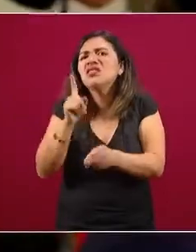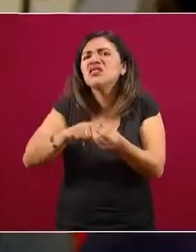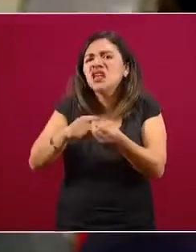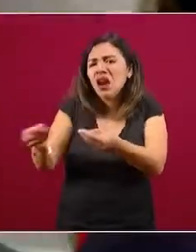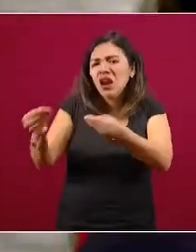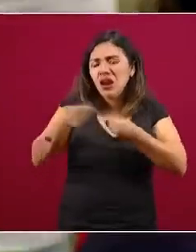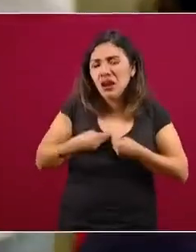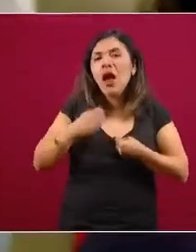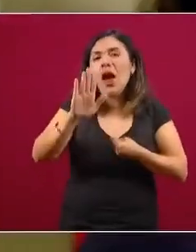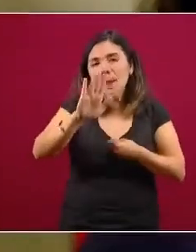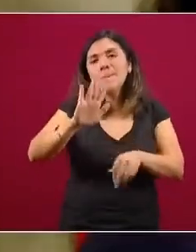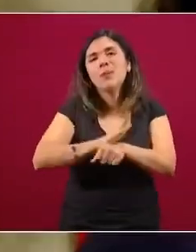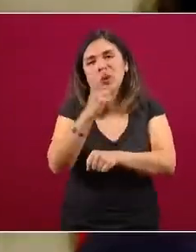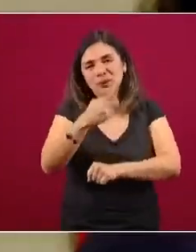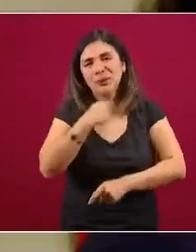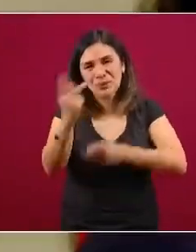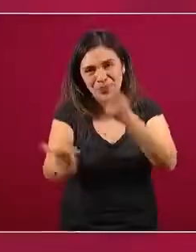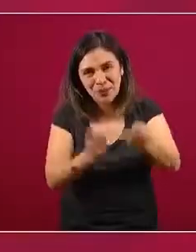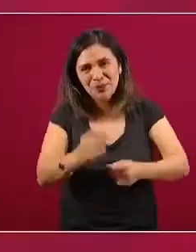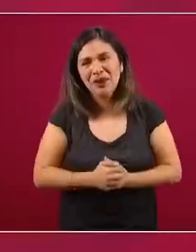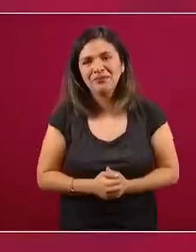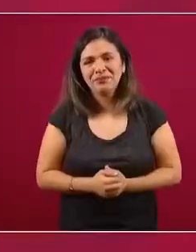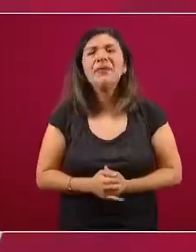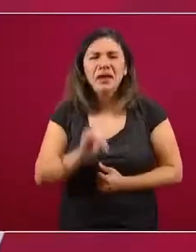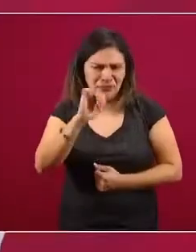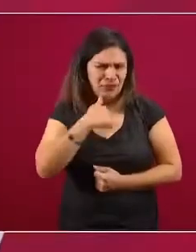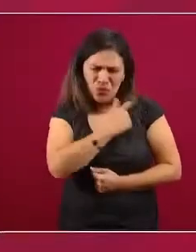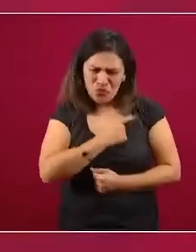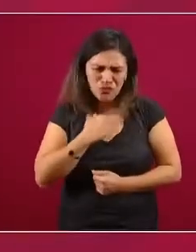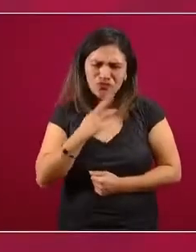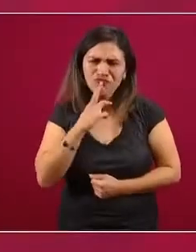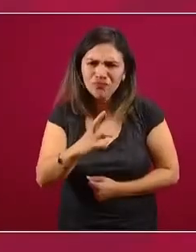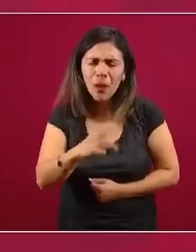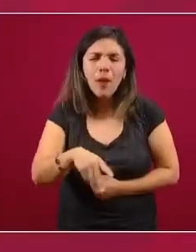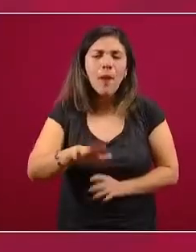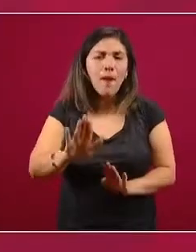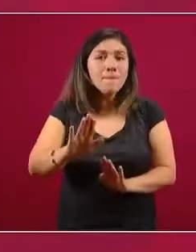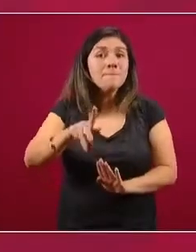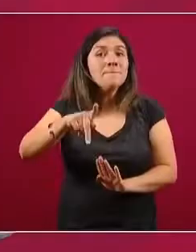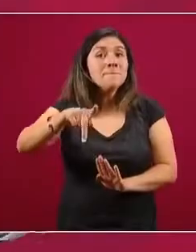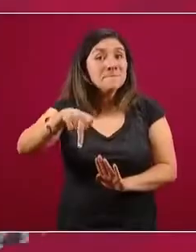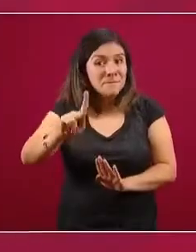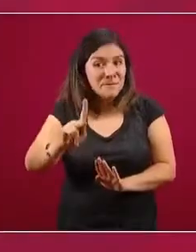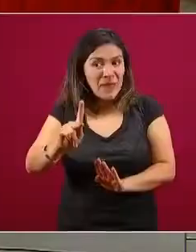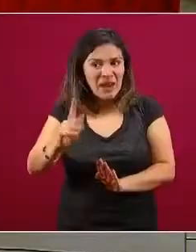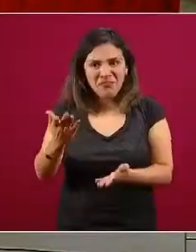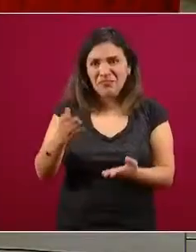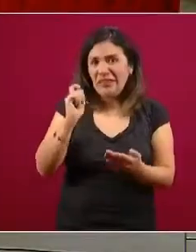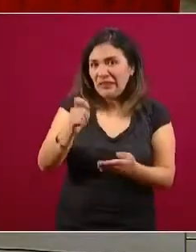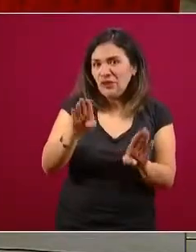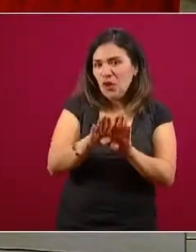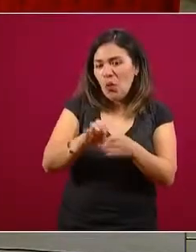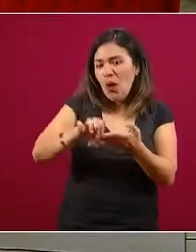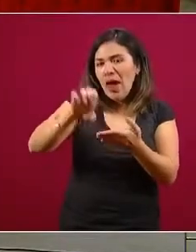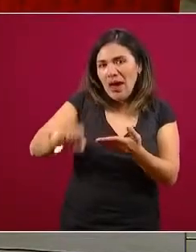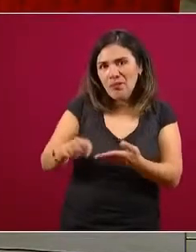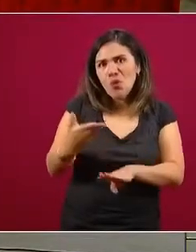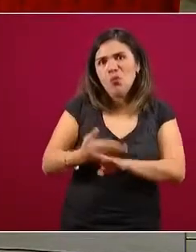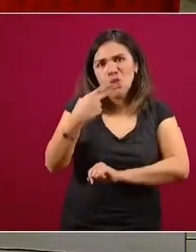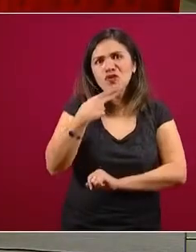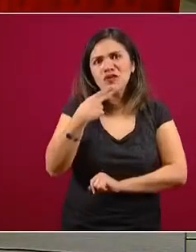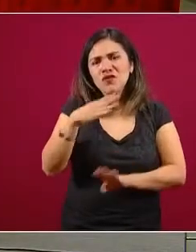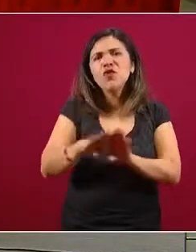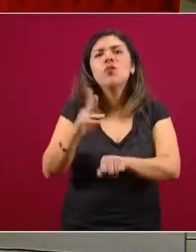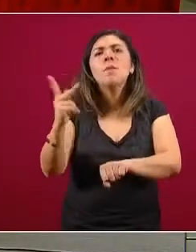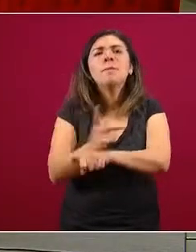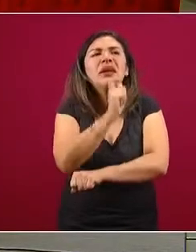evidencia, quizá podría estar. Yo con mucho gusto le voy a contestar, pero se me hizo que es un ejemplo útil de lo que puede estar